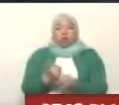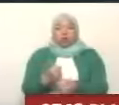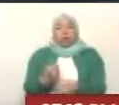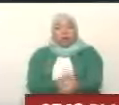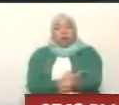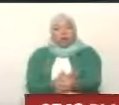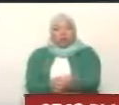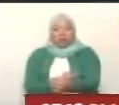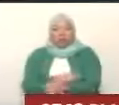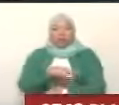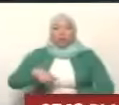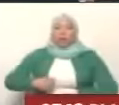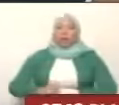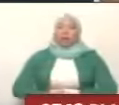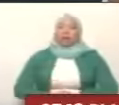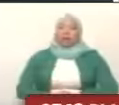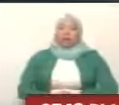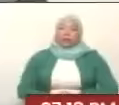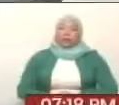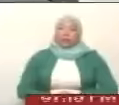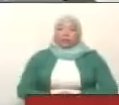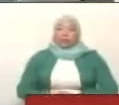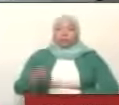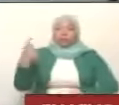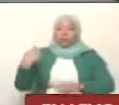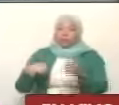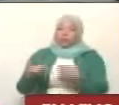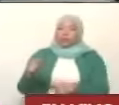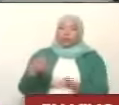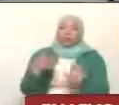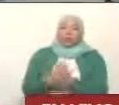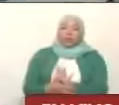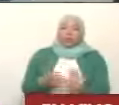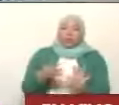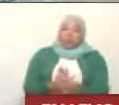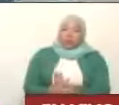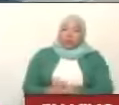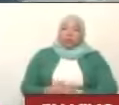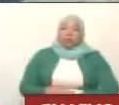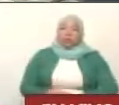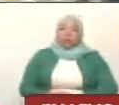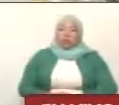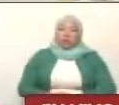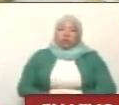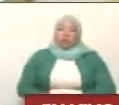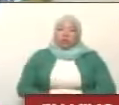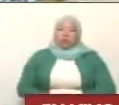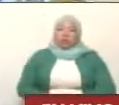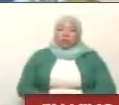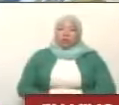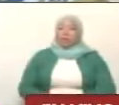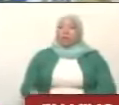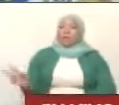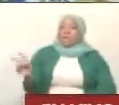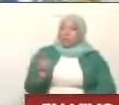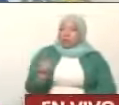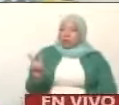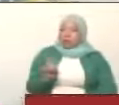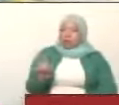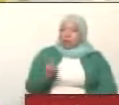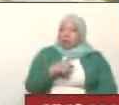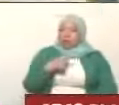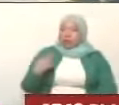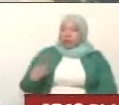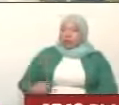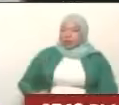hermanado con el gran mercado que significa para Venezuela, China,